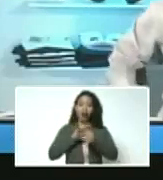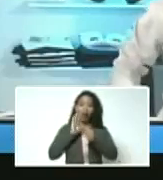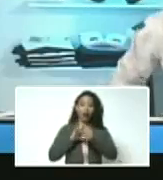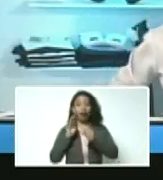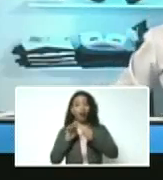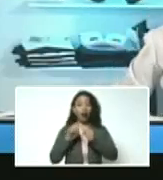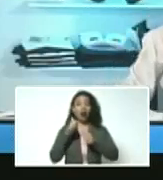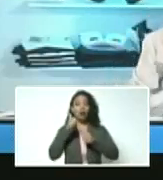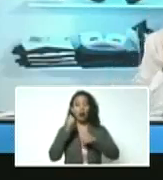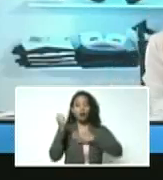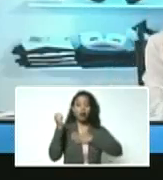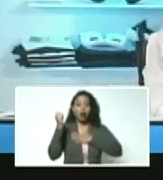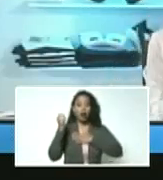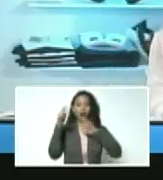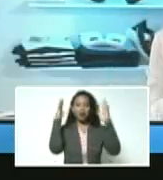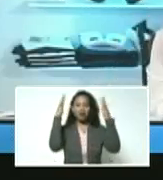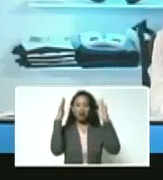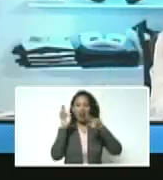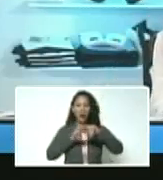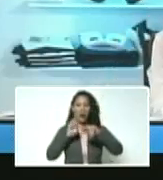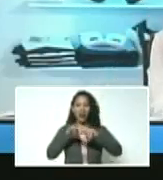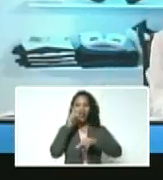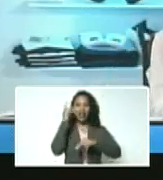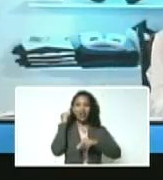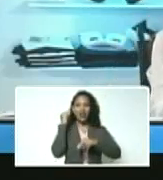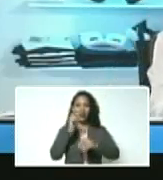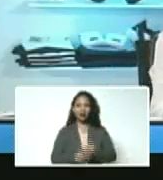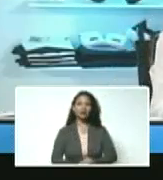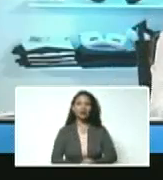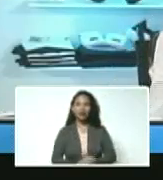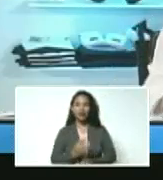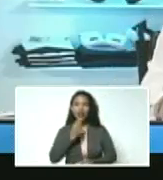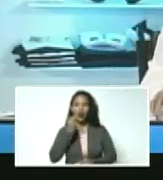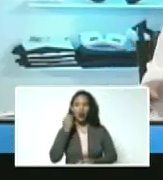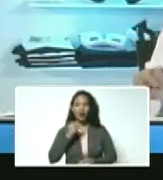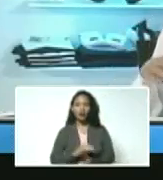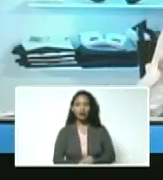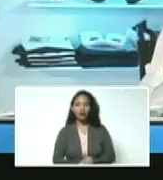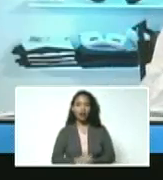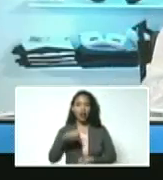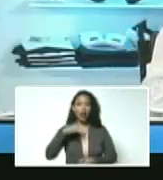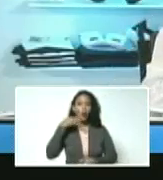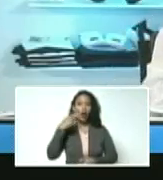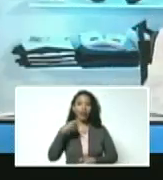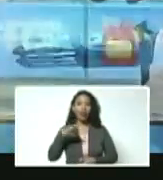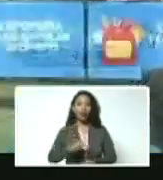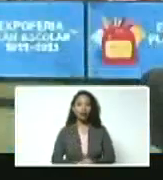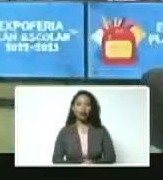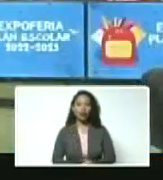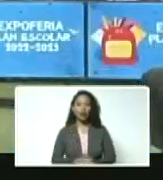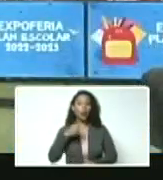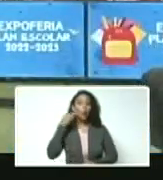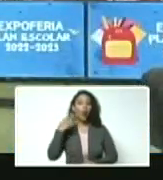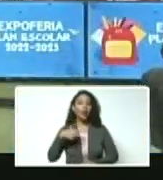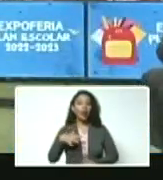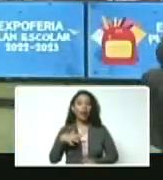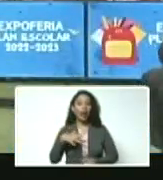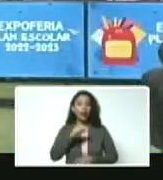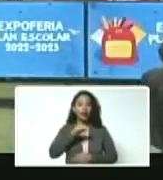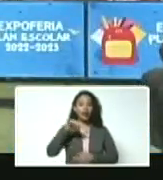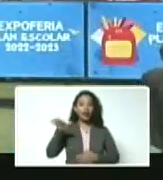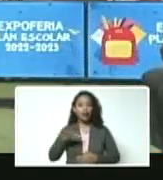bien bailada. Vamos a darle un aplauso a estos niños, niñas y jóvenes de Guatire, Guatire y Araira,